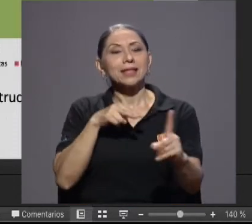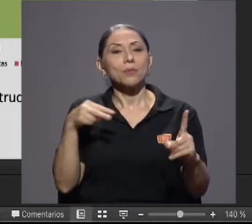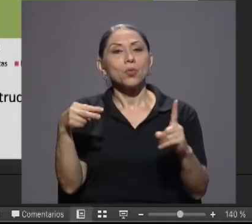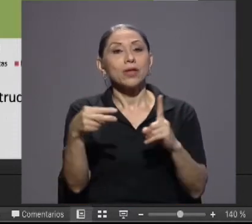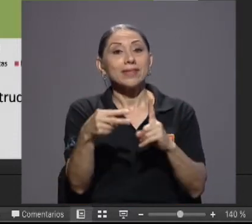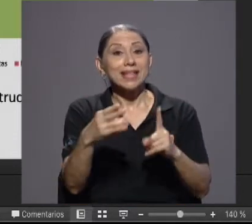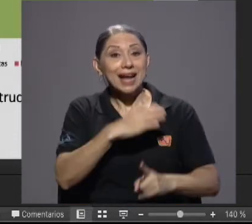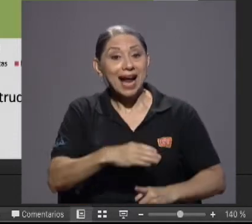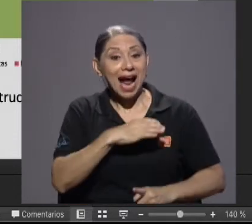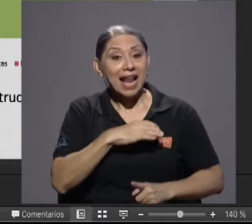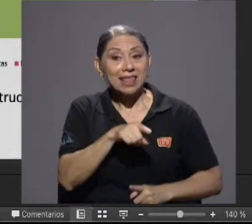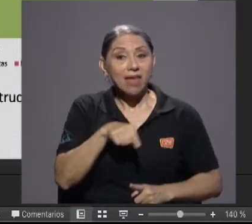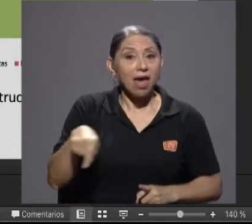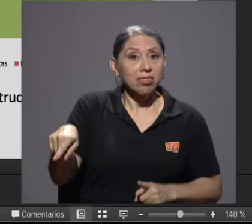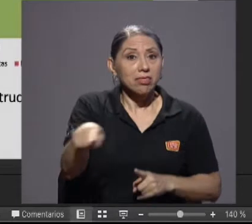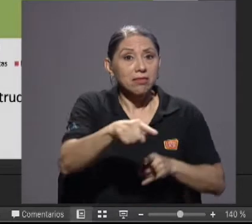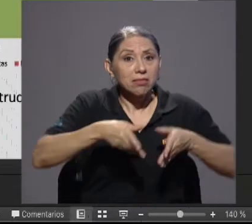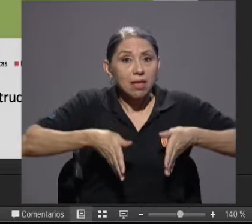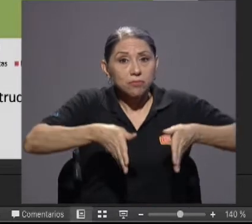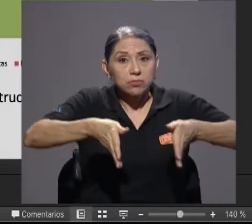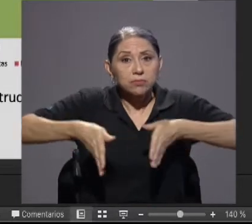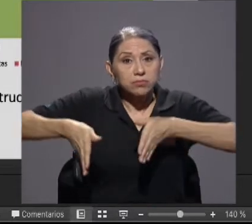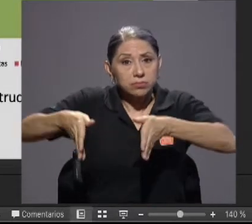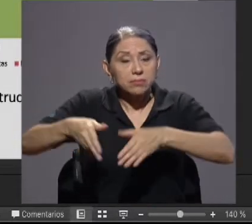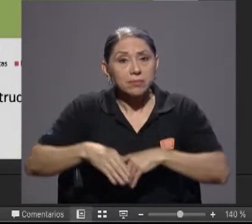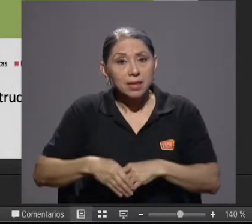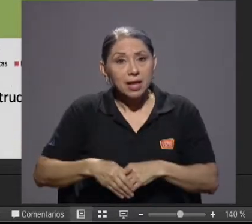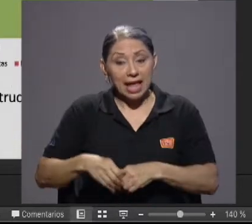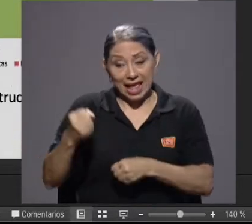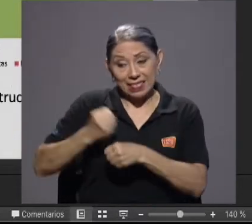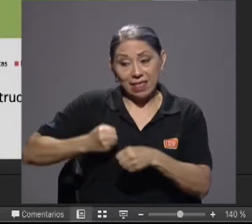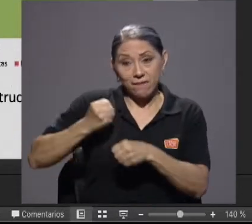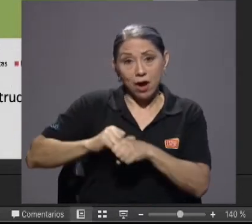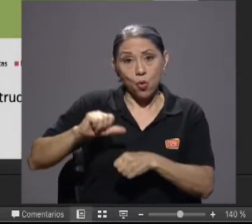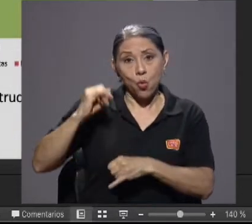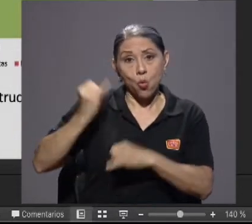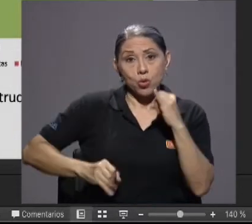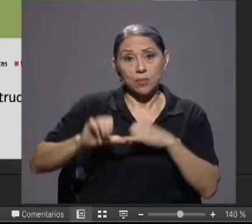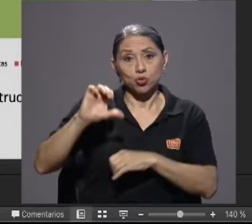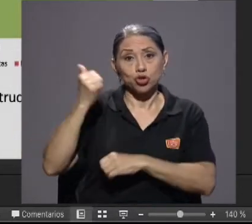red vial, el trabajo que se ha hecho, por lo menos casi en la última década, ha sido